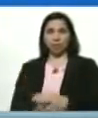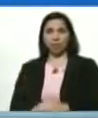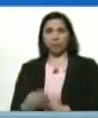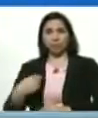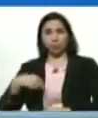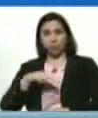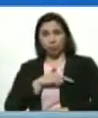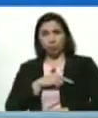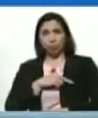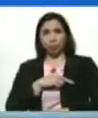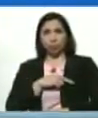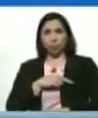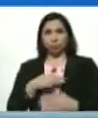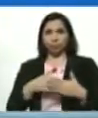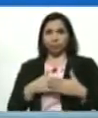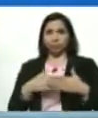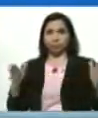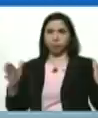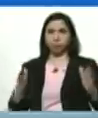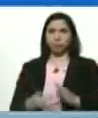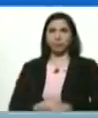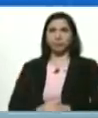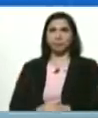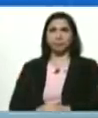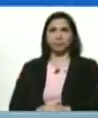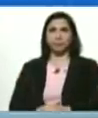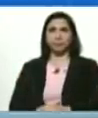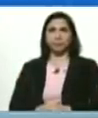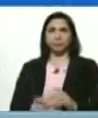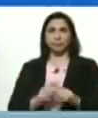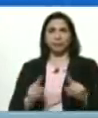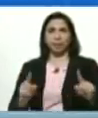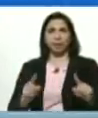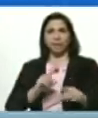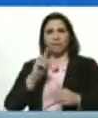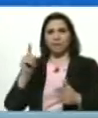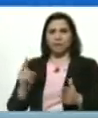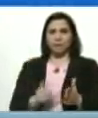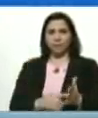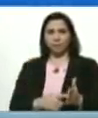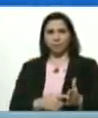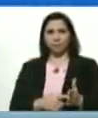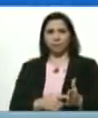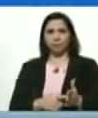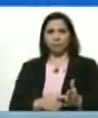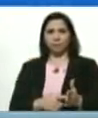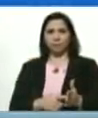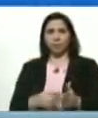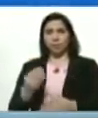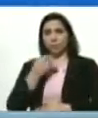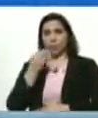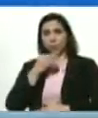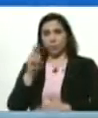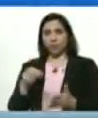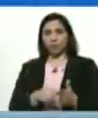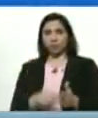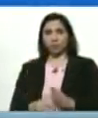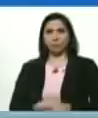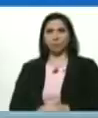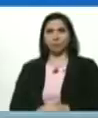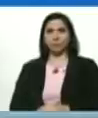nosotros garantizamos para complementar el consumo nacional